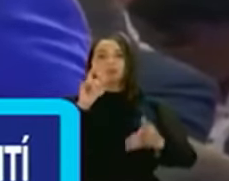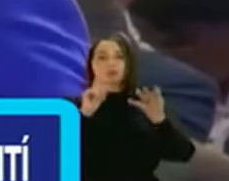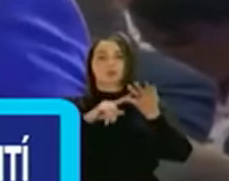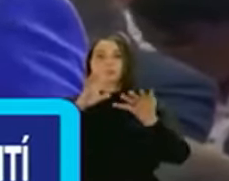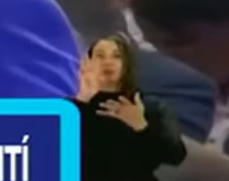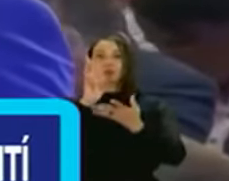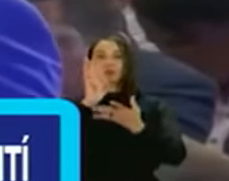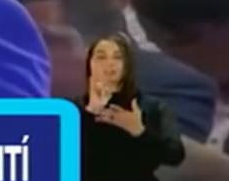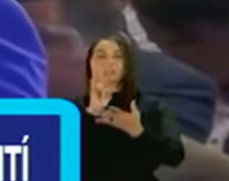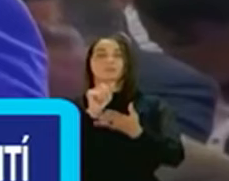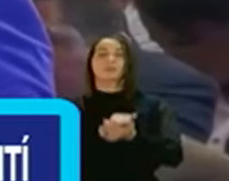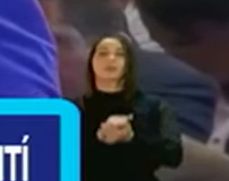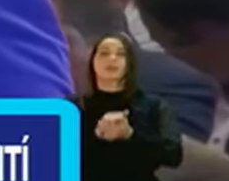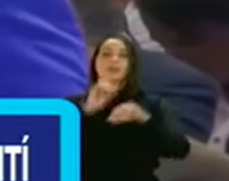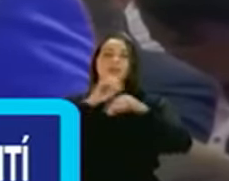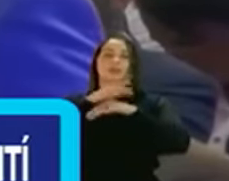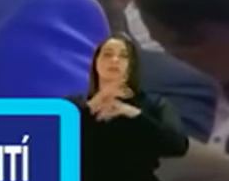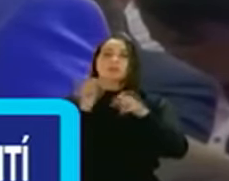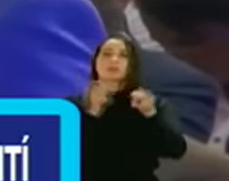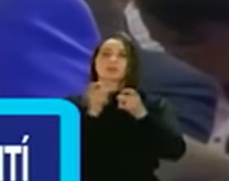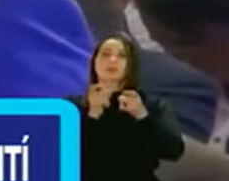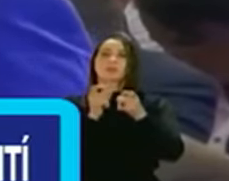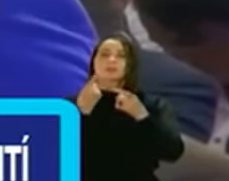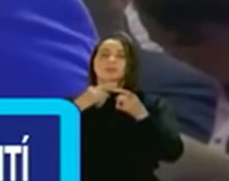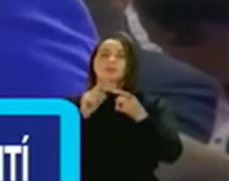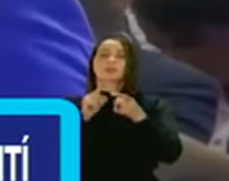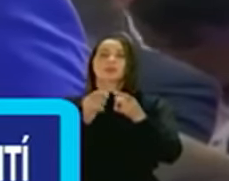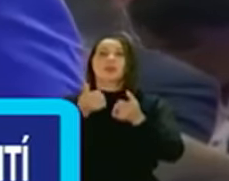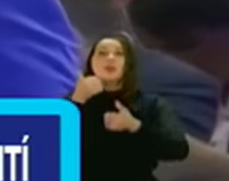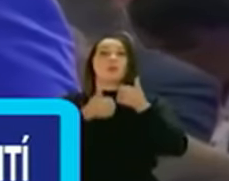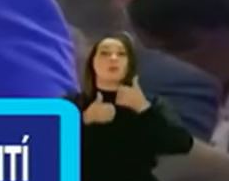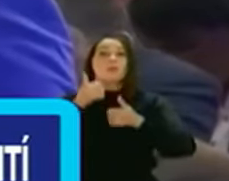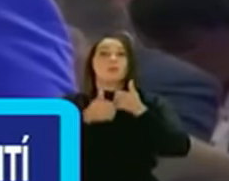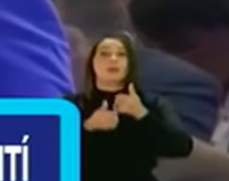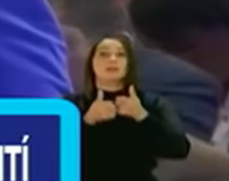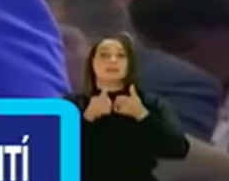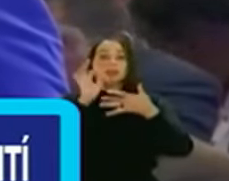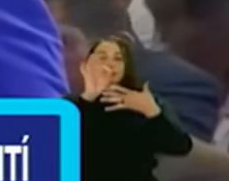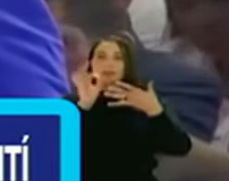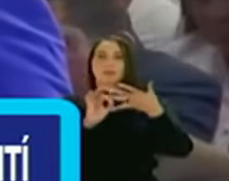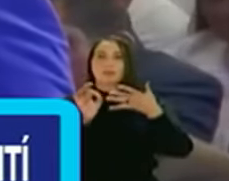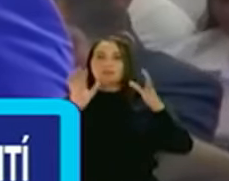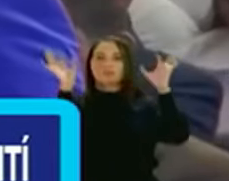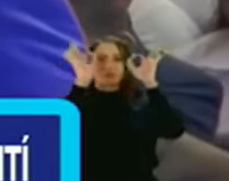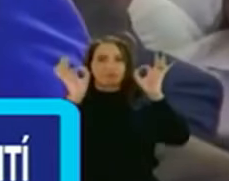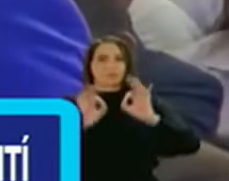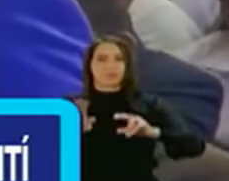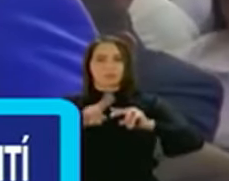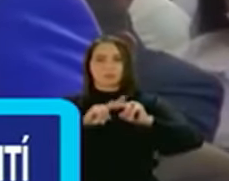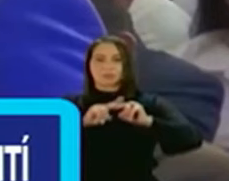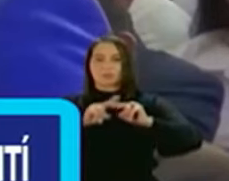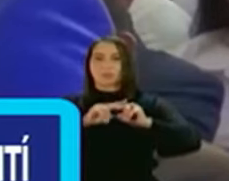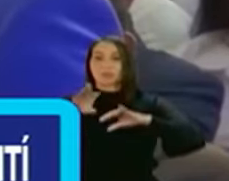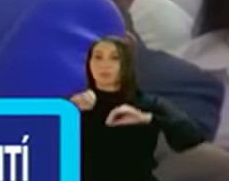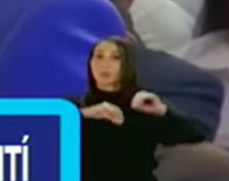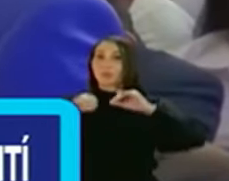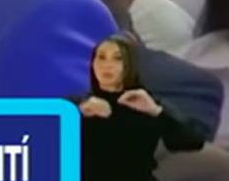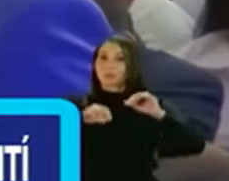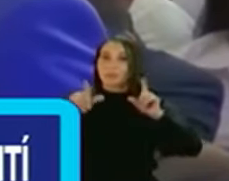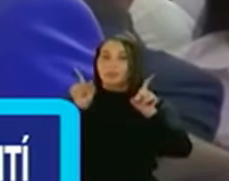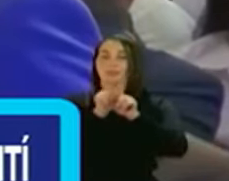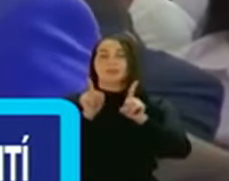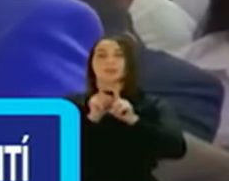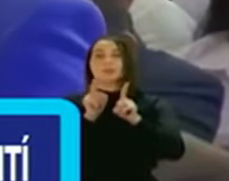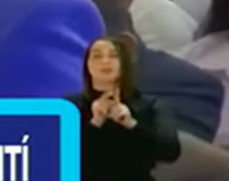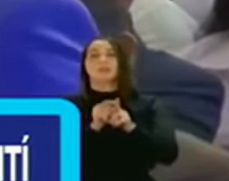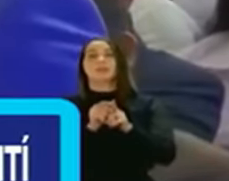en la mano de obra que no está documentada. Una mano de obra que está en el país, tanto en el sector construcción como en